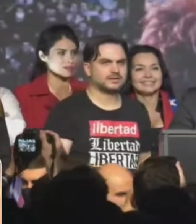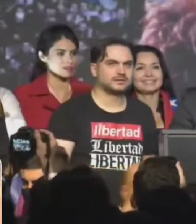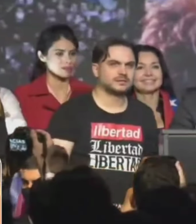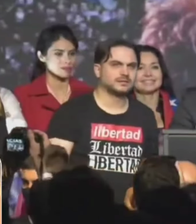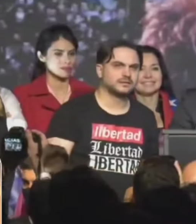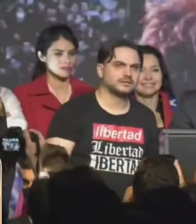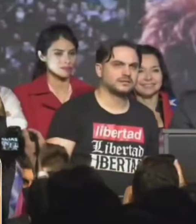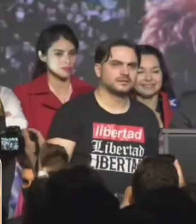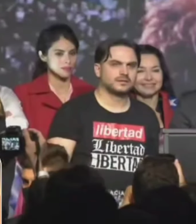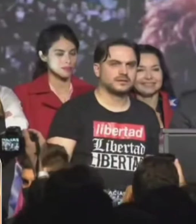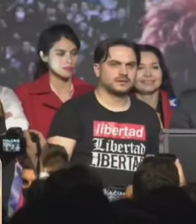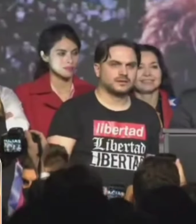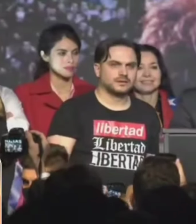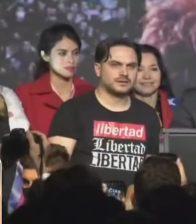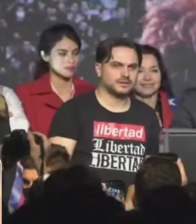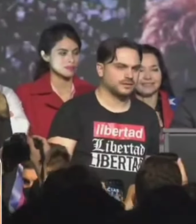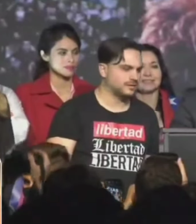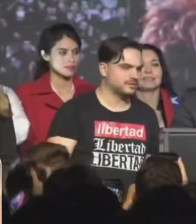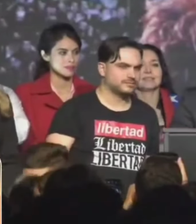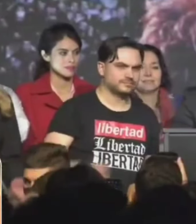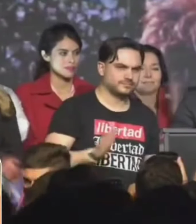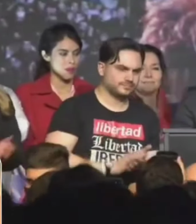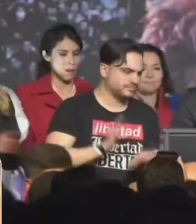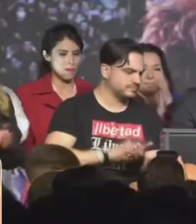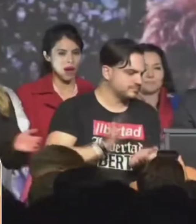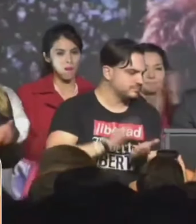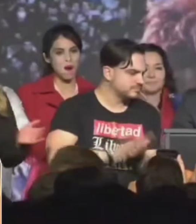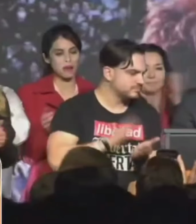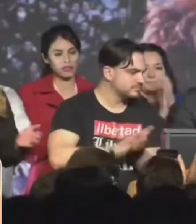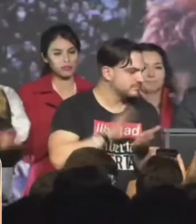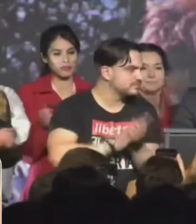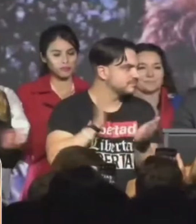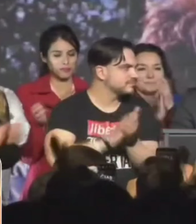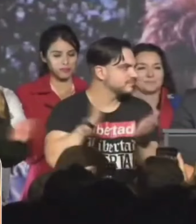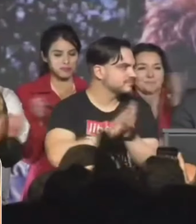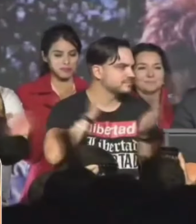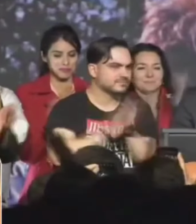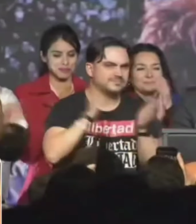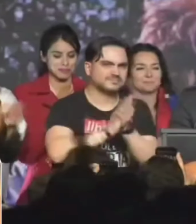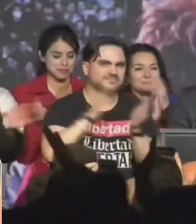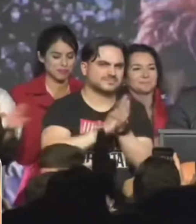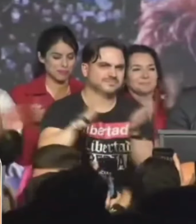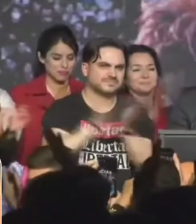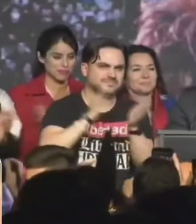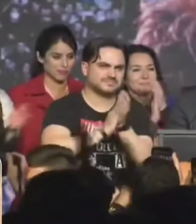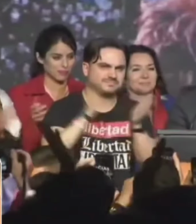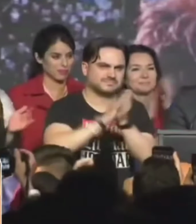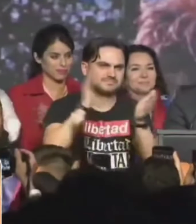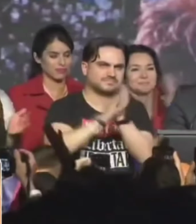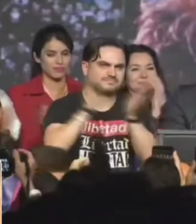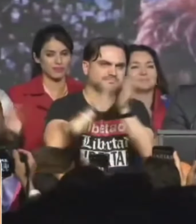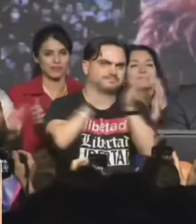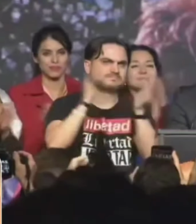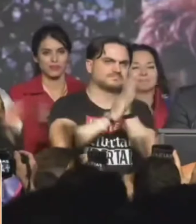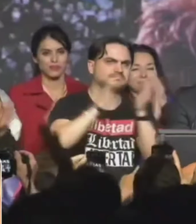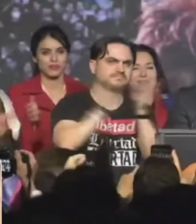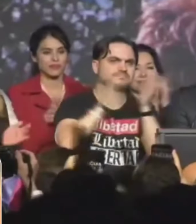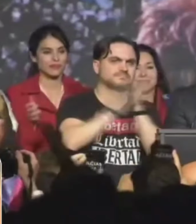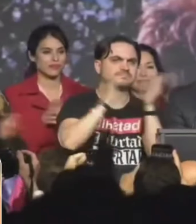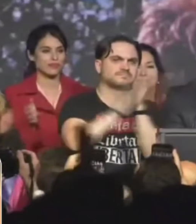sinceridad. Hay que contarle a la gente lo que va a venir, cómo lo vamos a hacer, de qué manera y con quién. Total. Luis, gracias